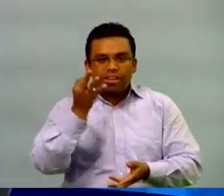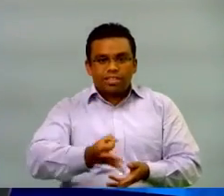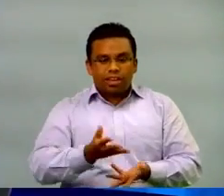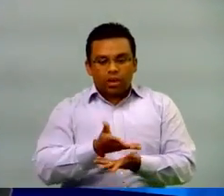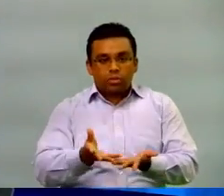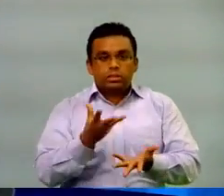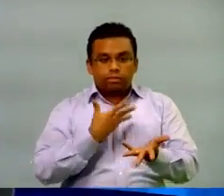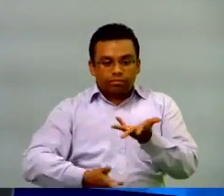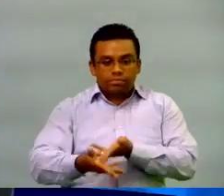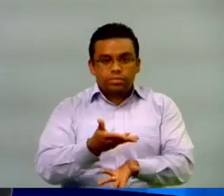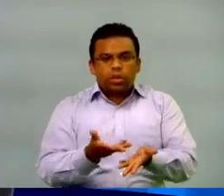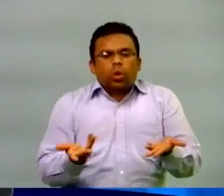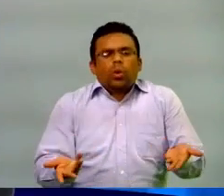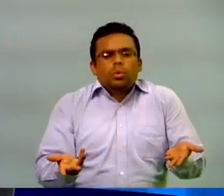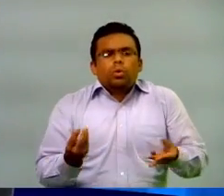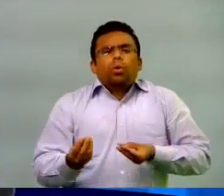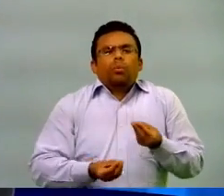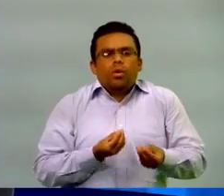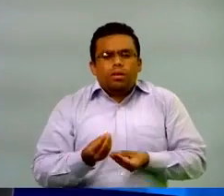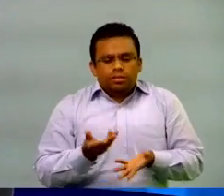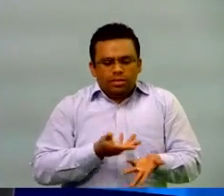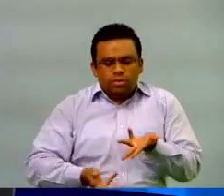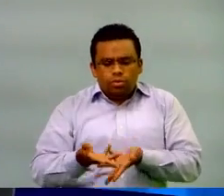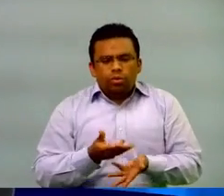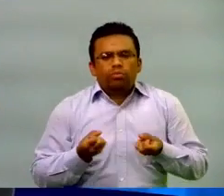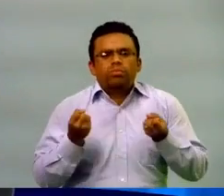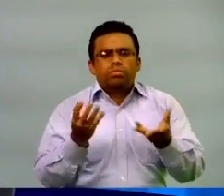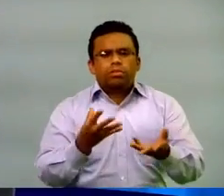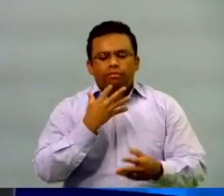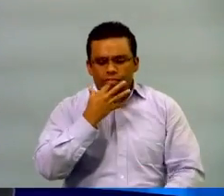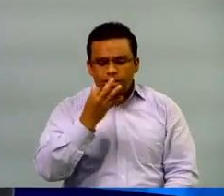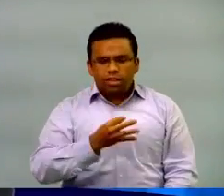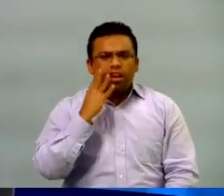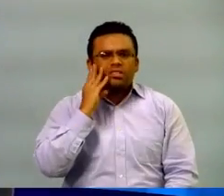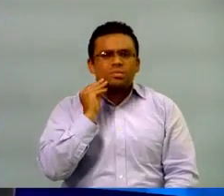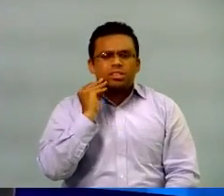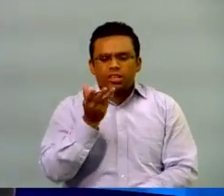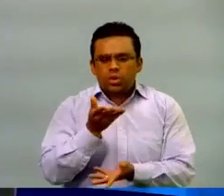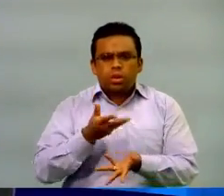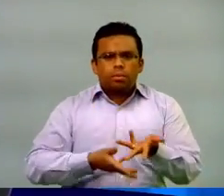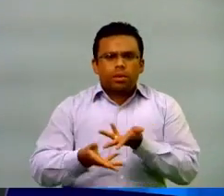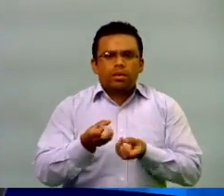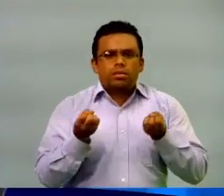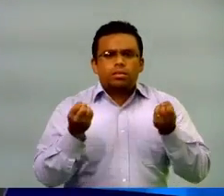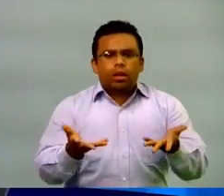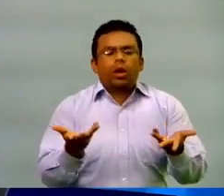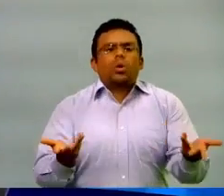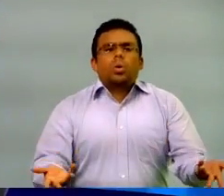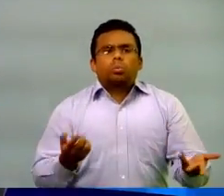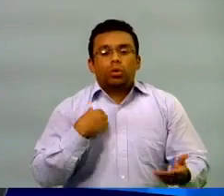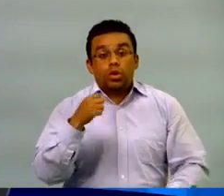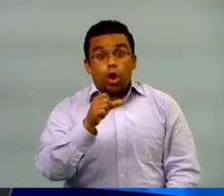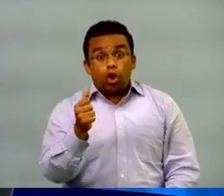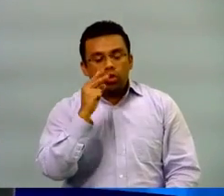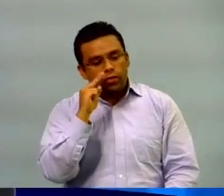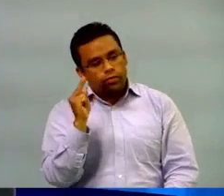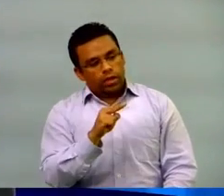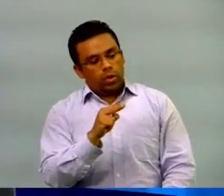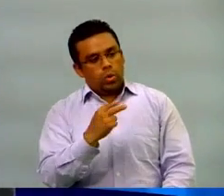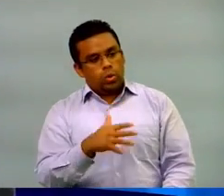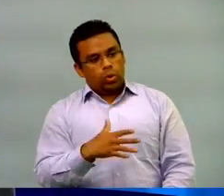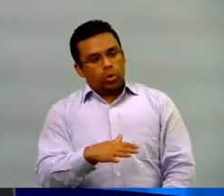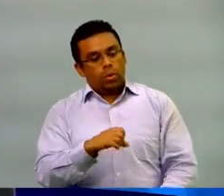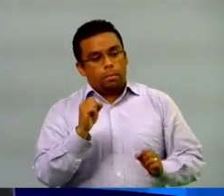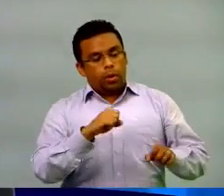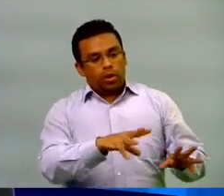caso suyo, para compartir esas experiencias, para que puedan otros docentes incorporar esas buenas prácticas